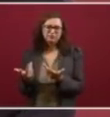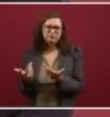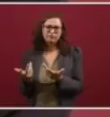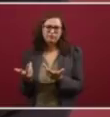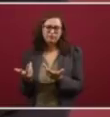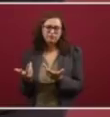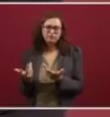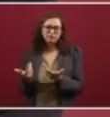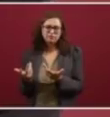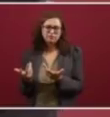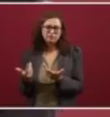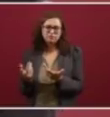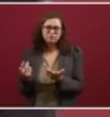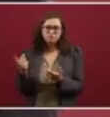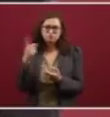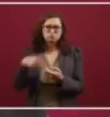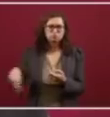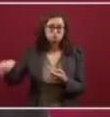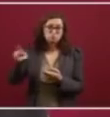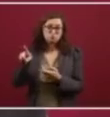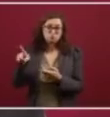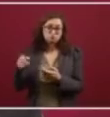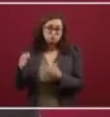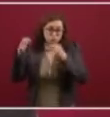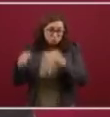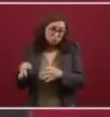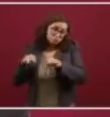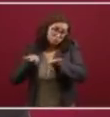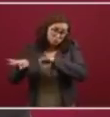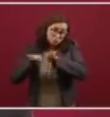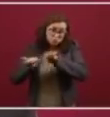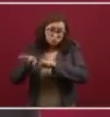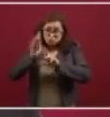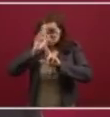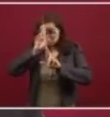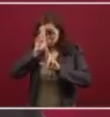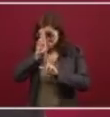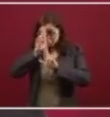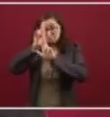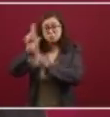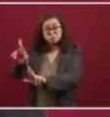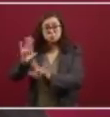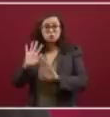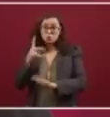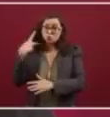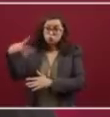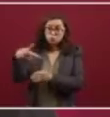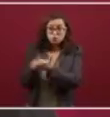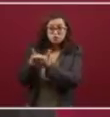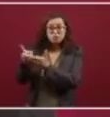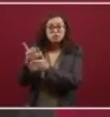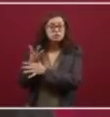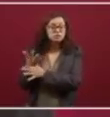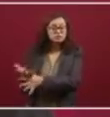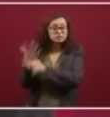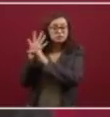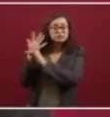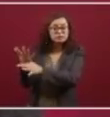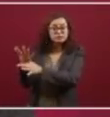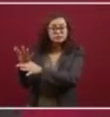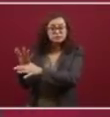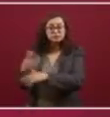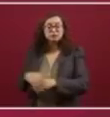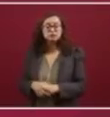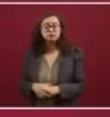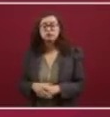actúan de manera legítima, y nosotros los reconocemos, sostienen que no debe